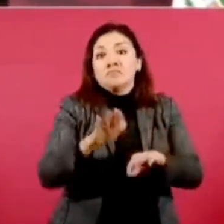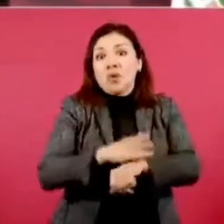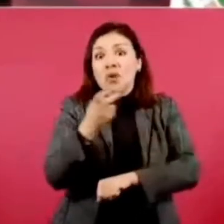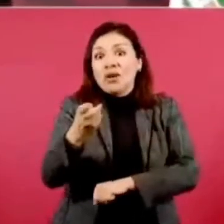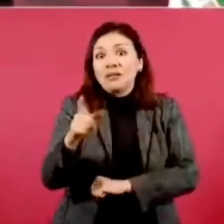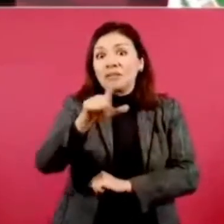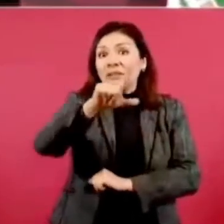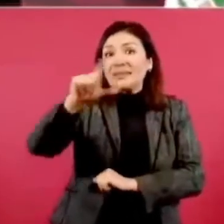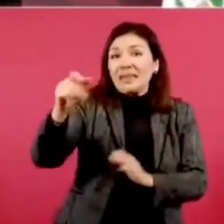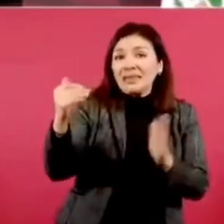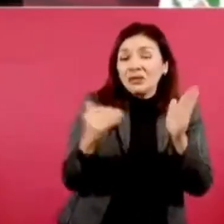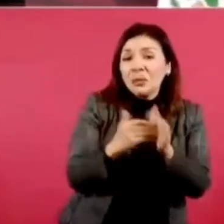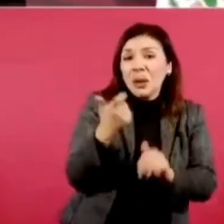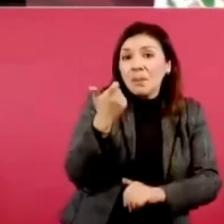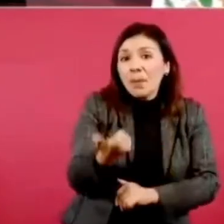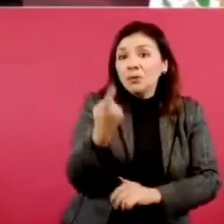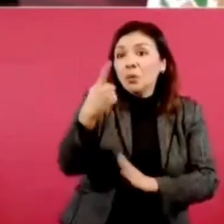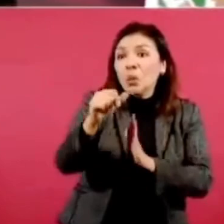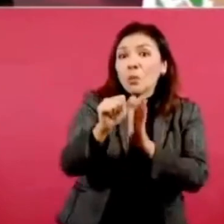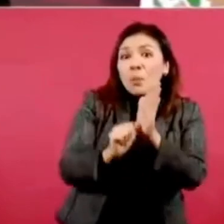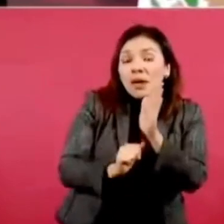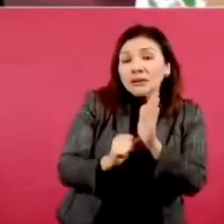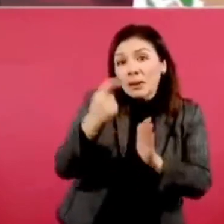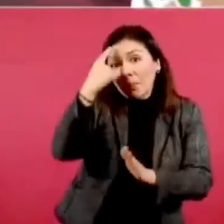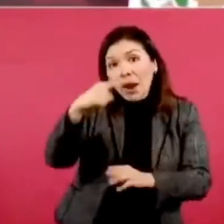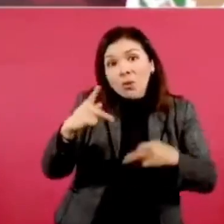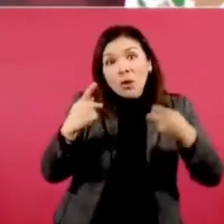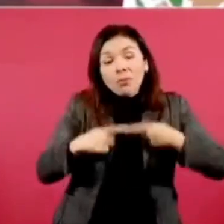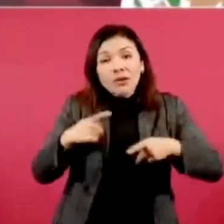700,000 pesos mensuales para un ministro.